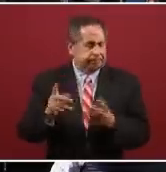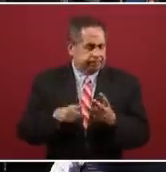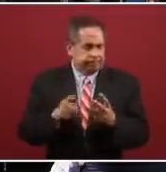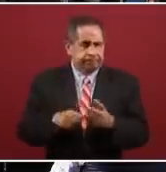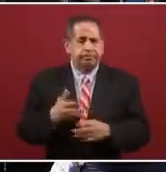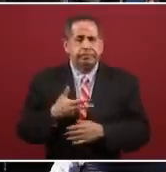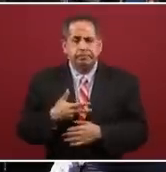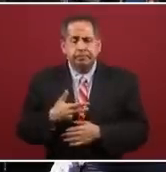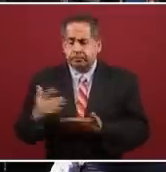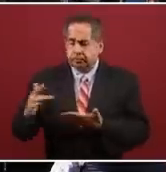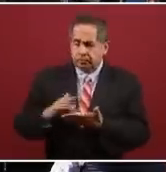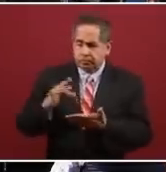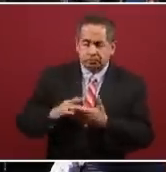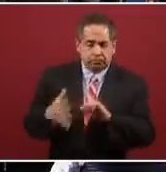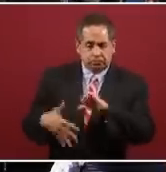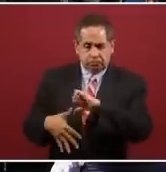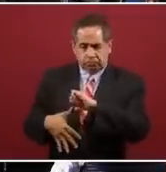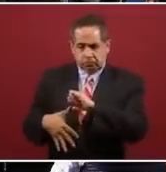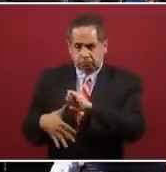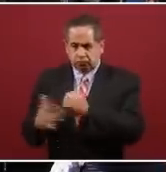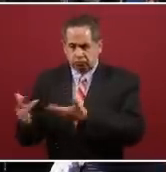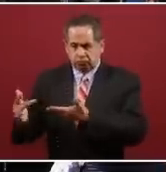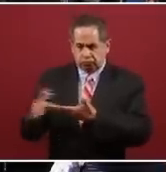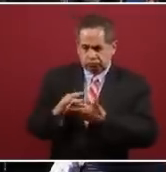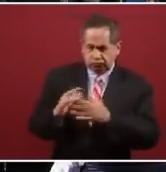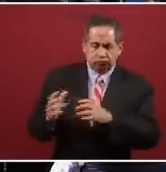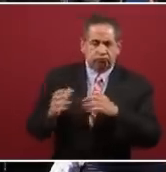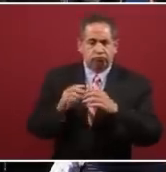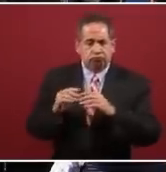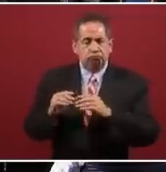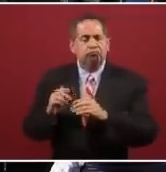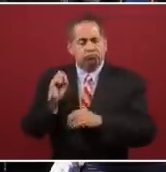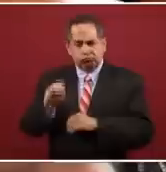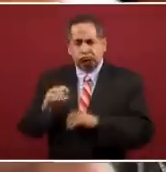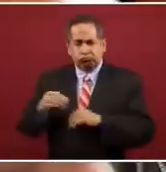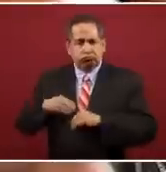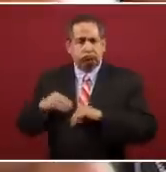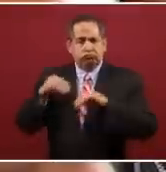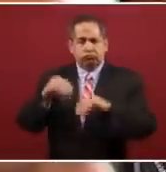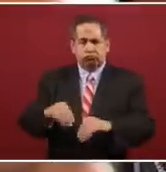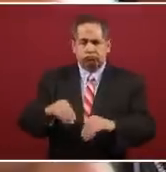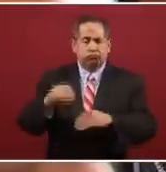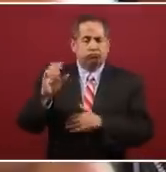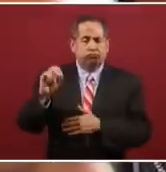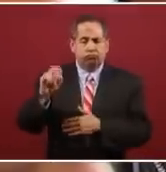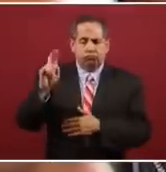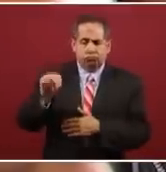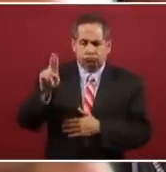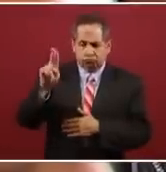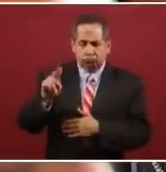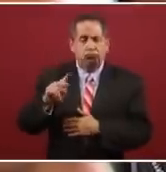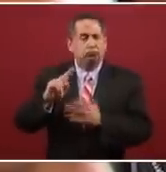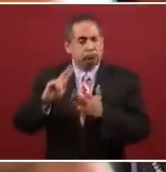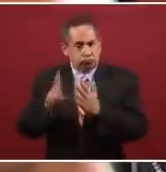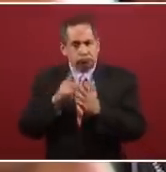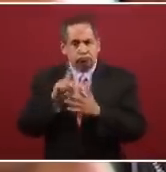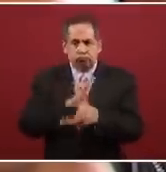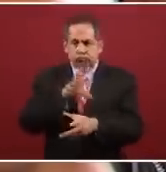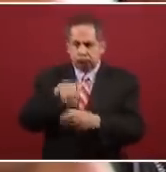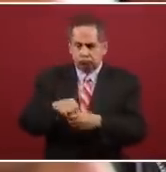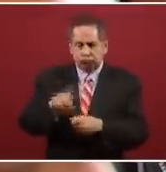apoyo de los países de Latinoamérica para ocupar un lugar en las Naciones Unidas, en el Consejo de